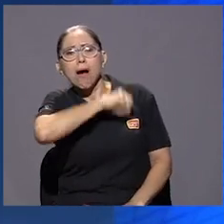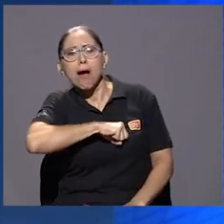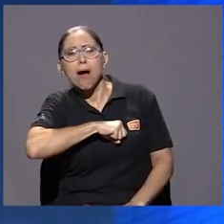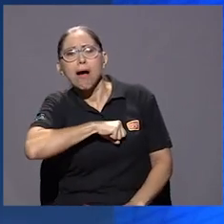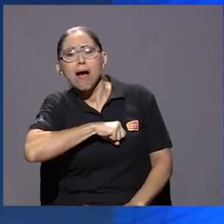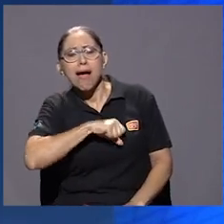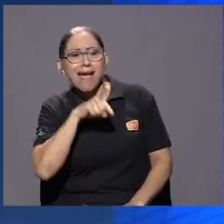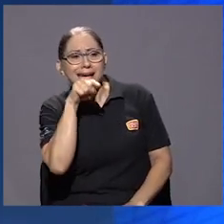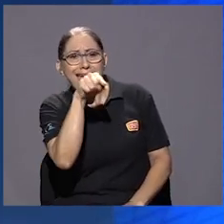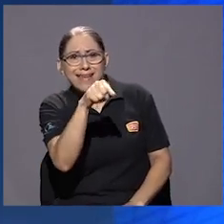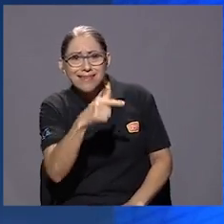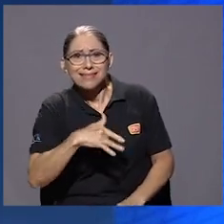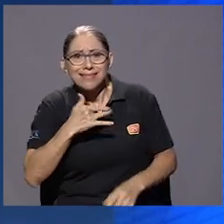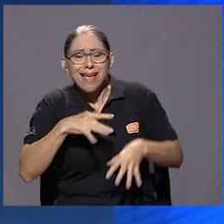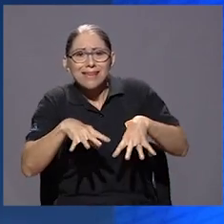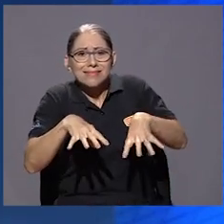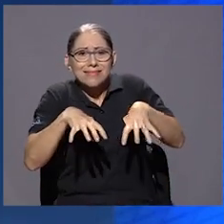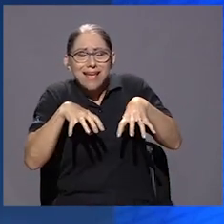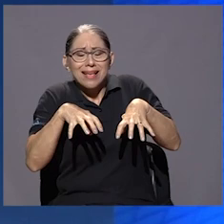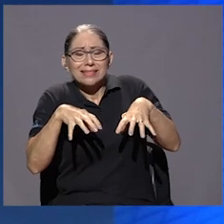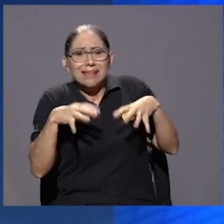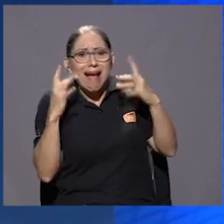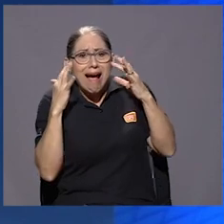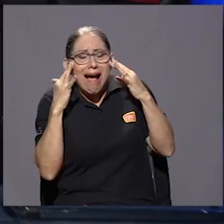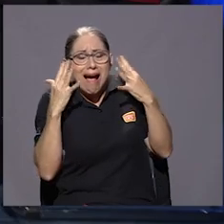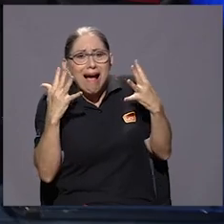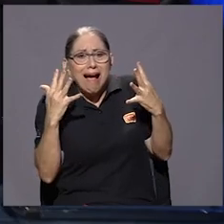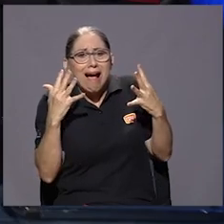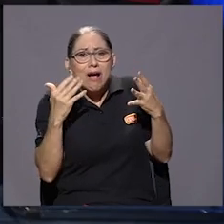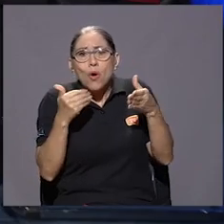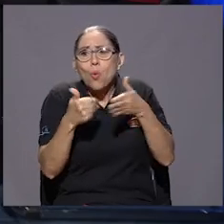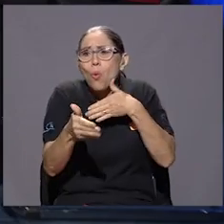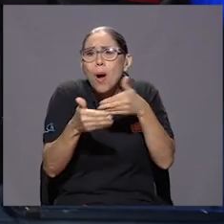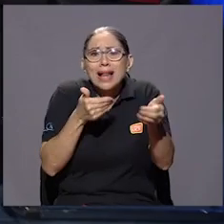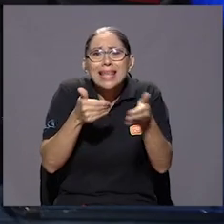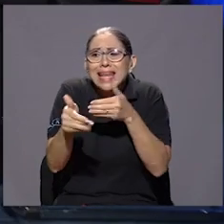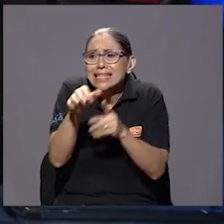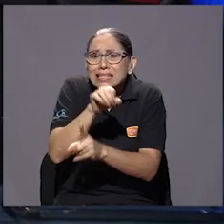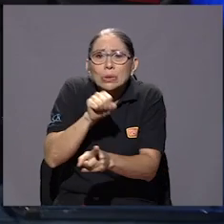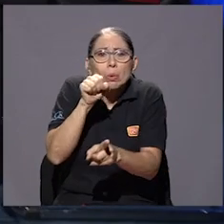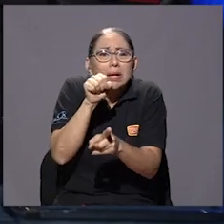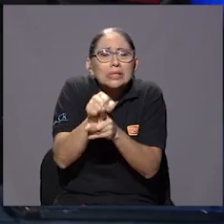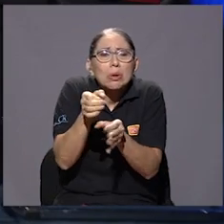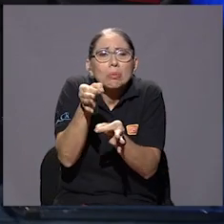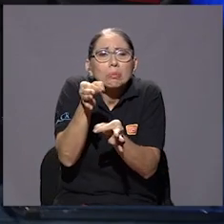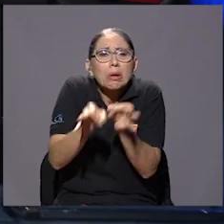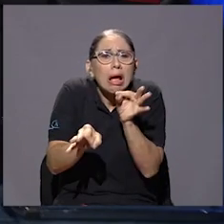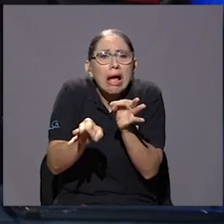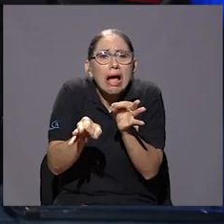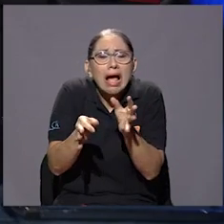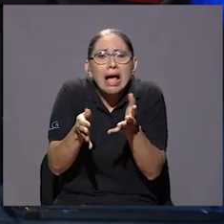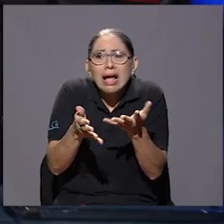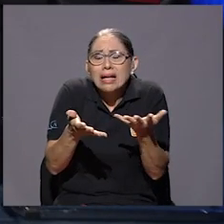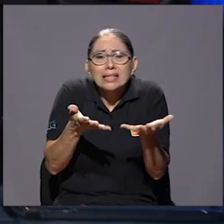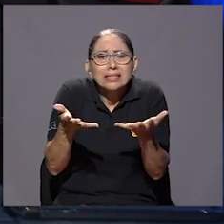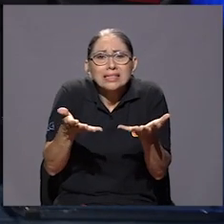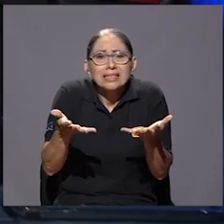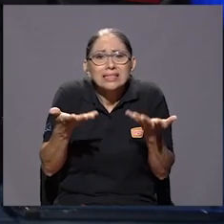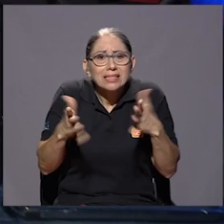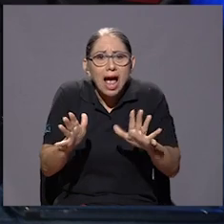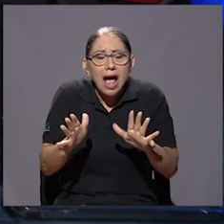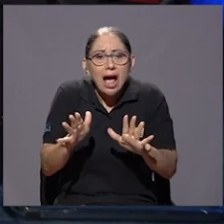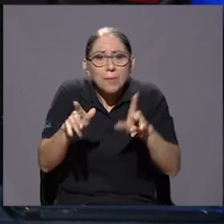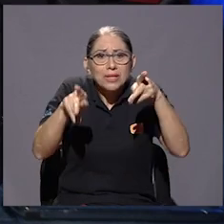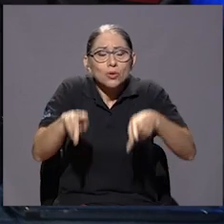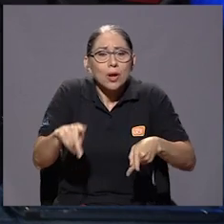Como ese estado de estrés, de ansiedad, en donde cualquier pequeño incidente adicional en la vida diaria ya